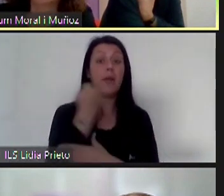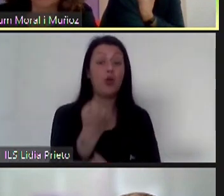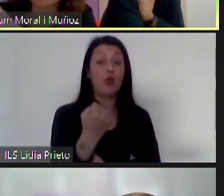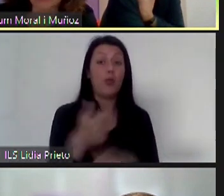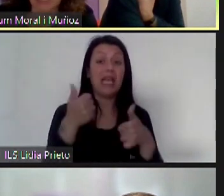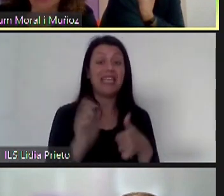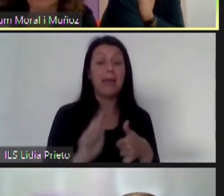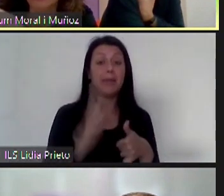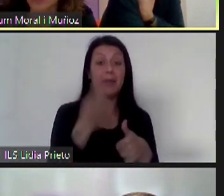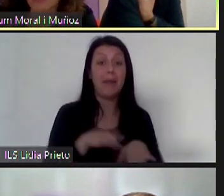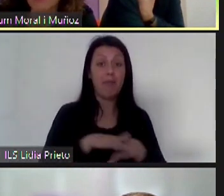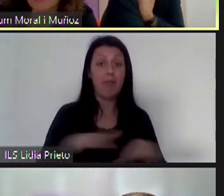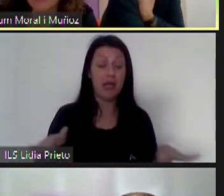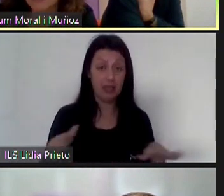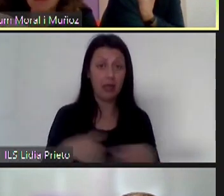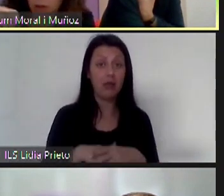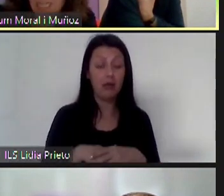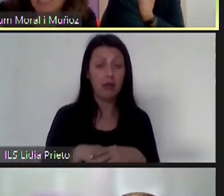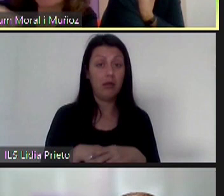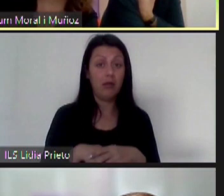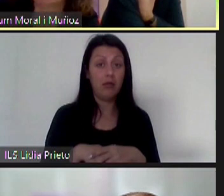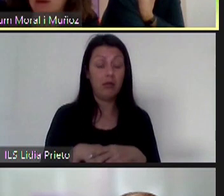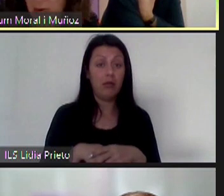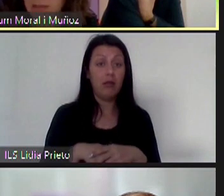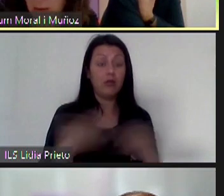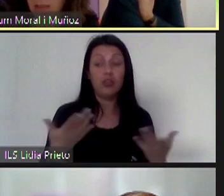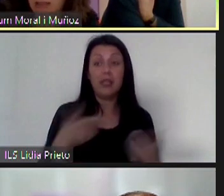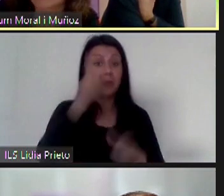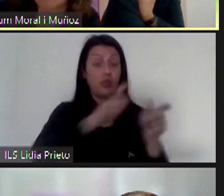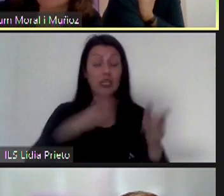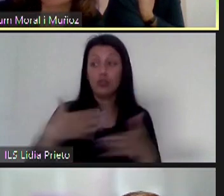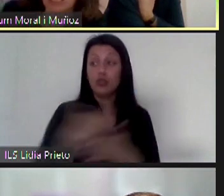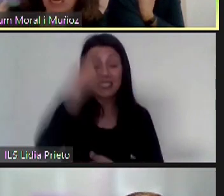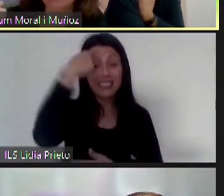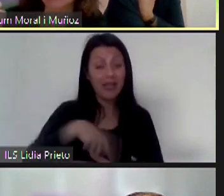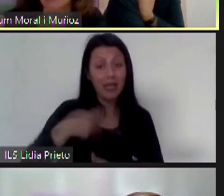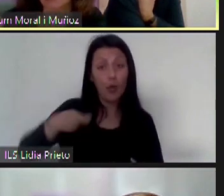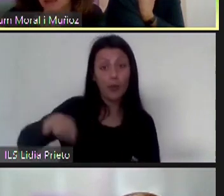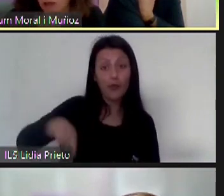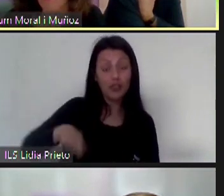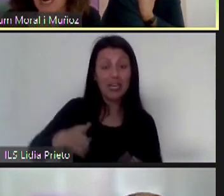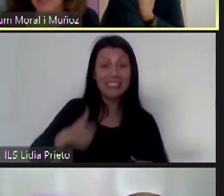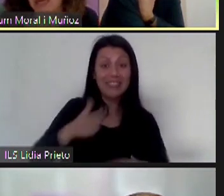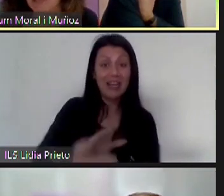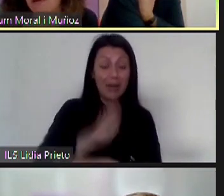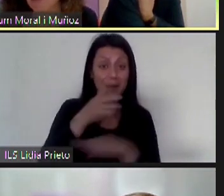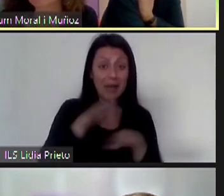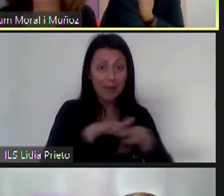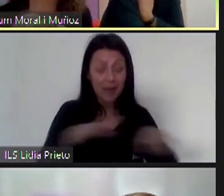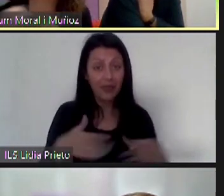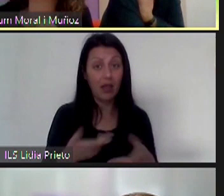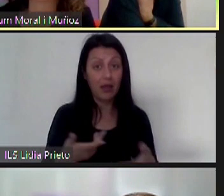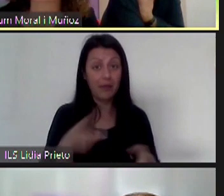planta. Entonces, si pasase algo, todo el mundo sabe que el personal se va a ir a la primera planta directamente para que la gente salga, no va a ir a la de planta